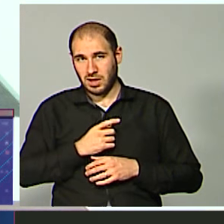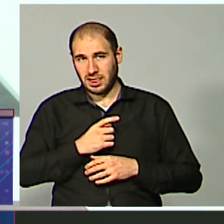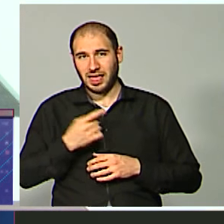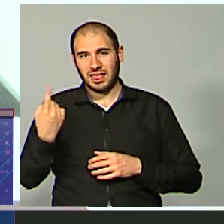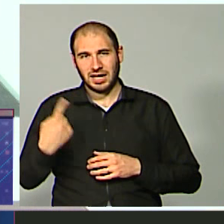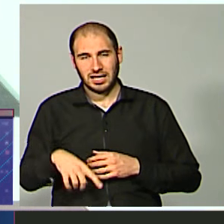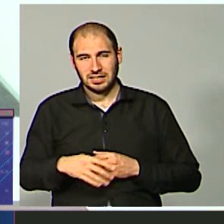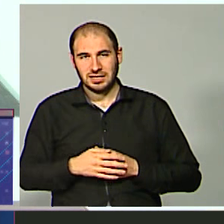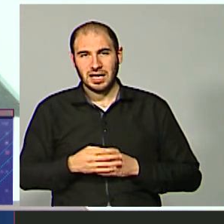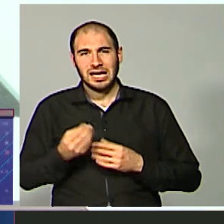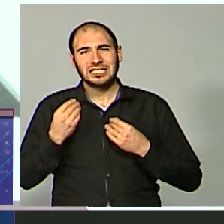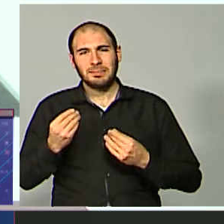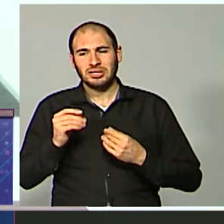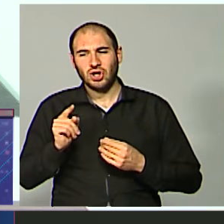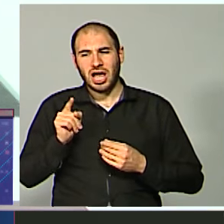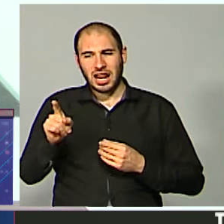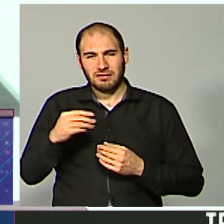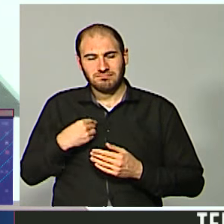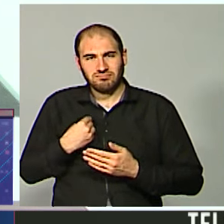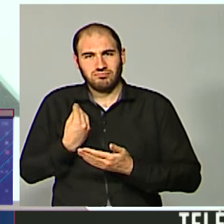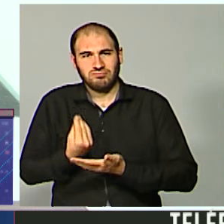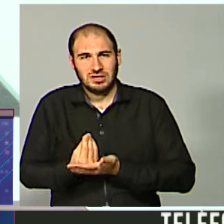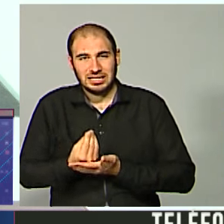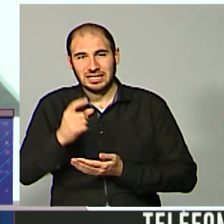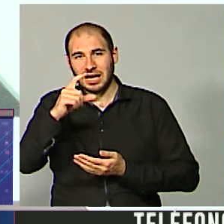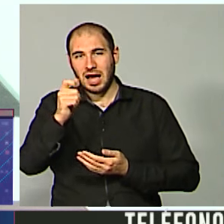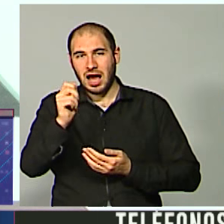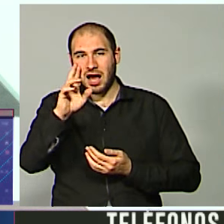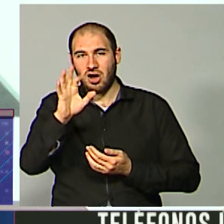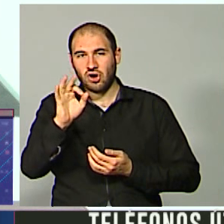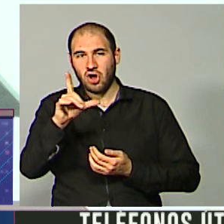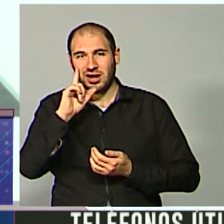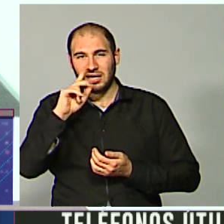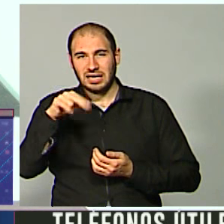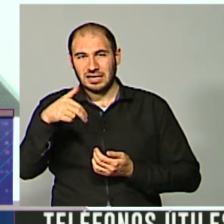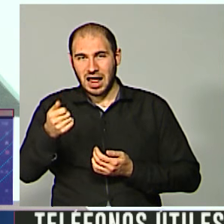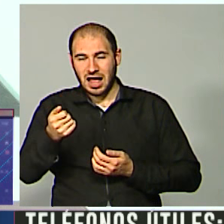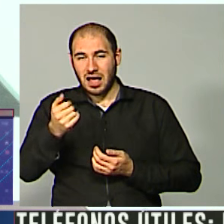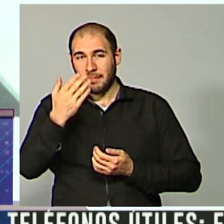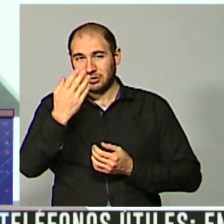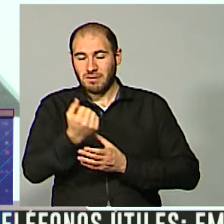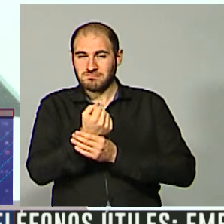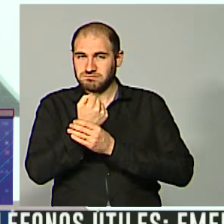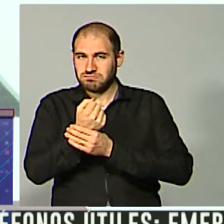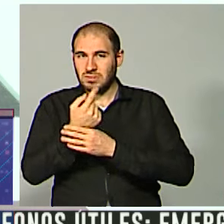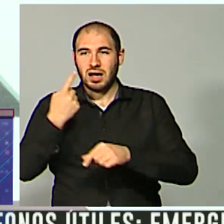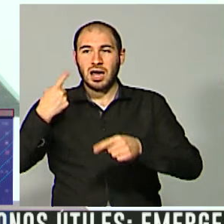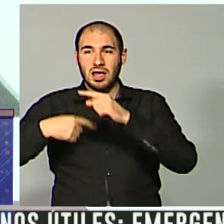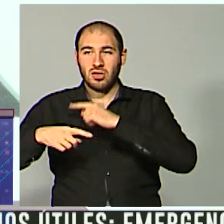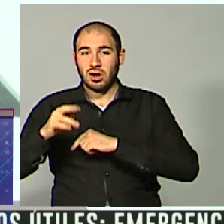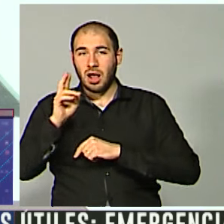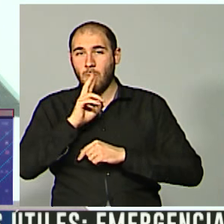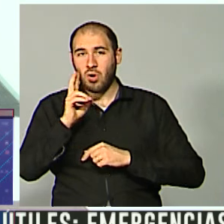con qué es lo que le pasó a él al encarnar a Carolina, quien es una de las protagonistas de la historia, que es la